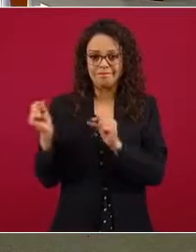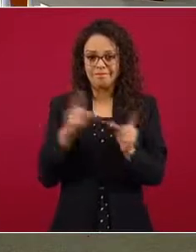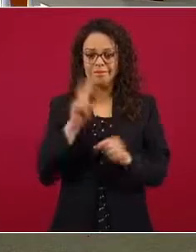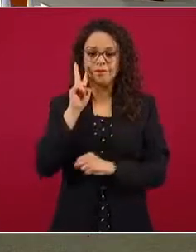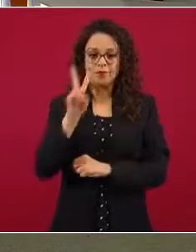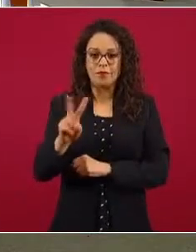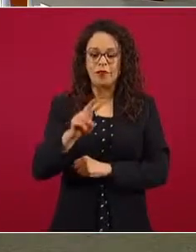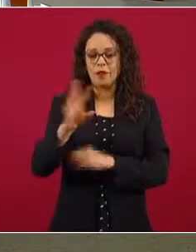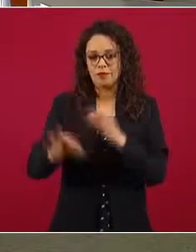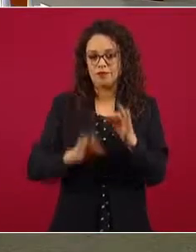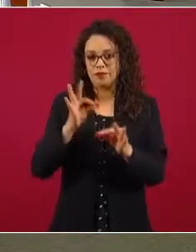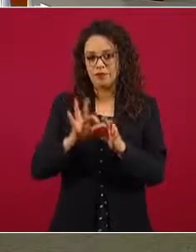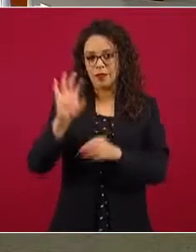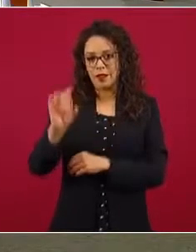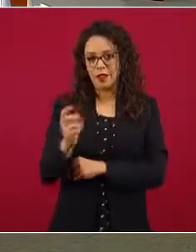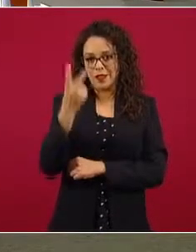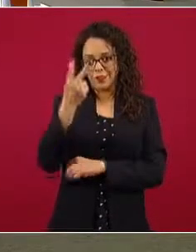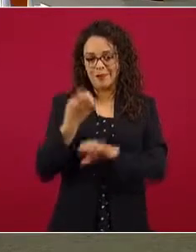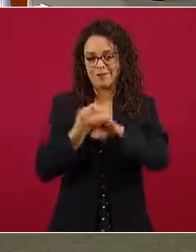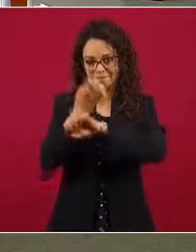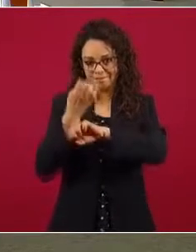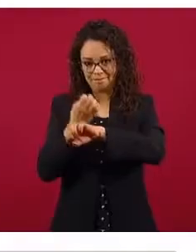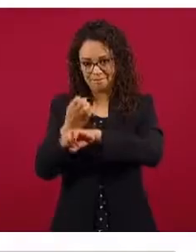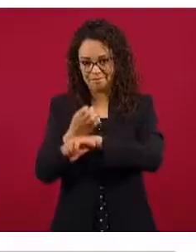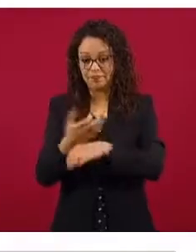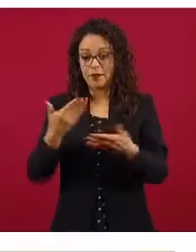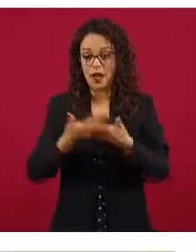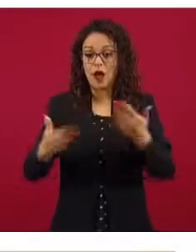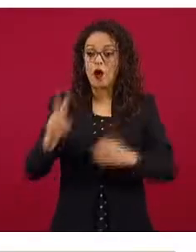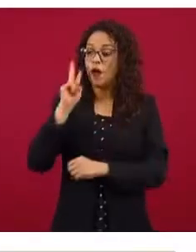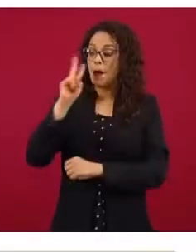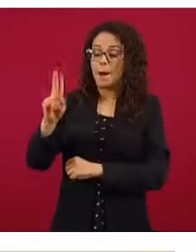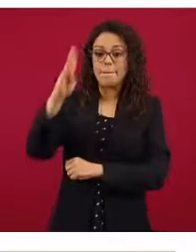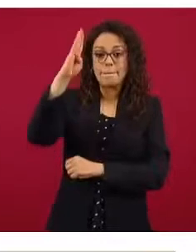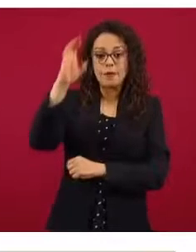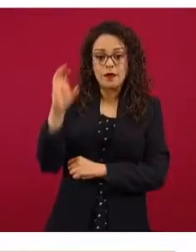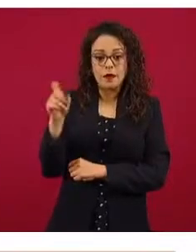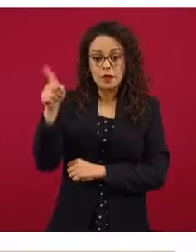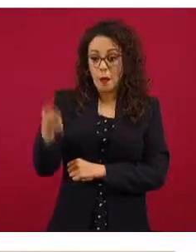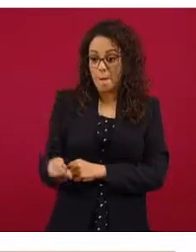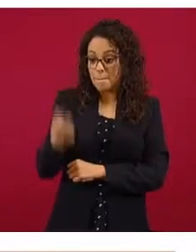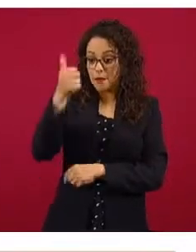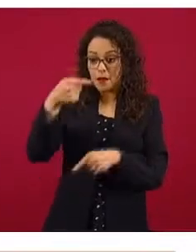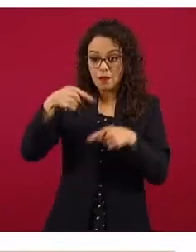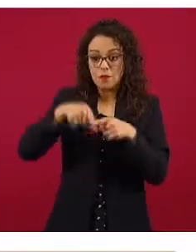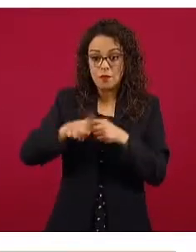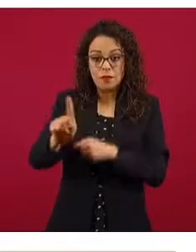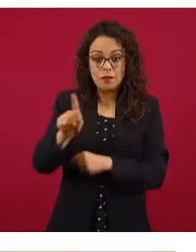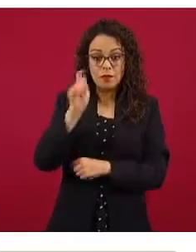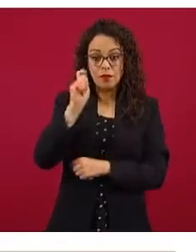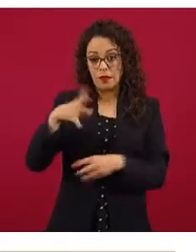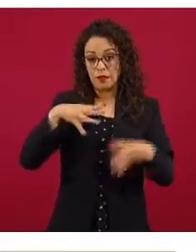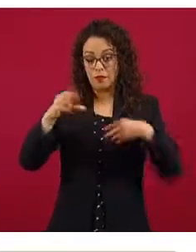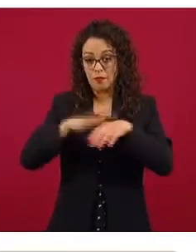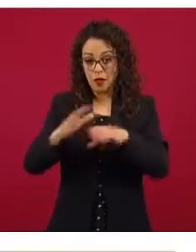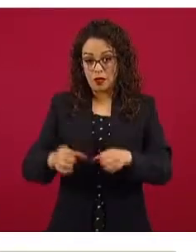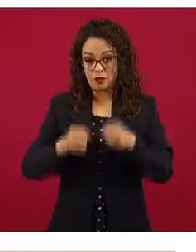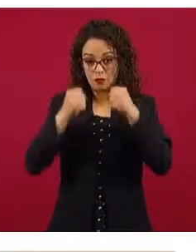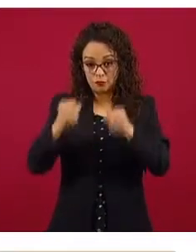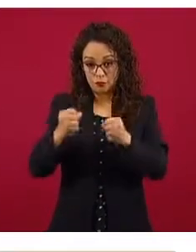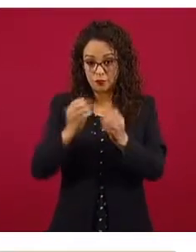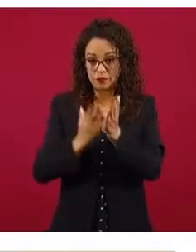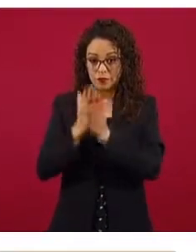32 entidades. Baja California fue una de las primeras entidades afectadas, después tuvo una etapa de descenso sin